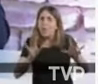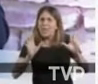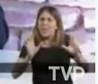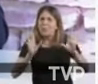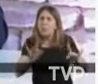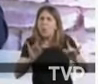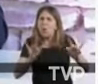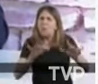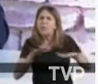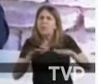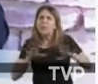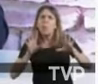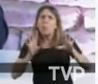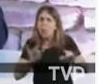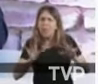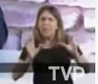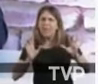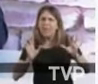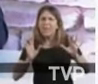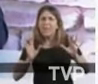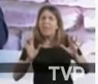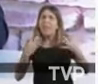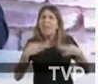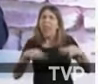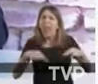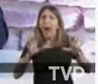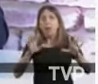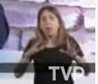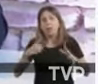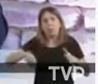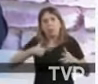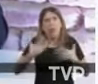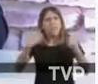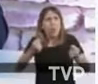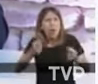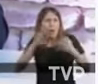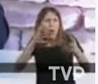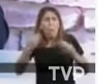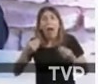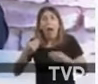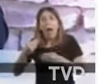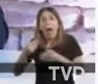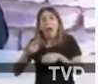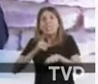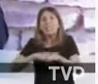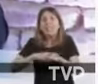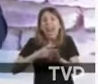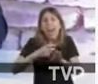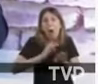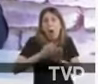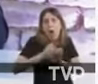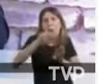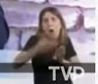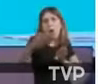es muy complejo y es muy compleja la situación, que se ha hecho un gran trabajo para buscar un acuerdo en plazos más largos, cosa que el FMI, como decías, aún